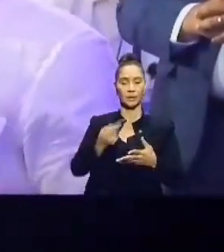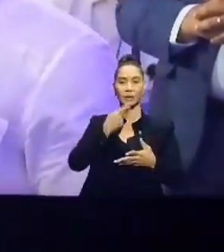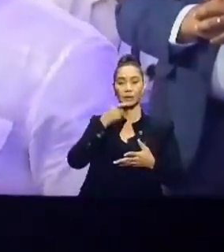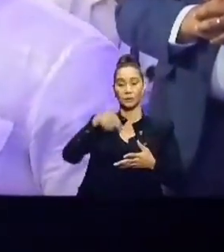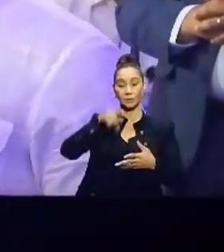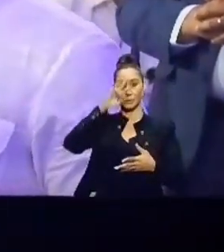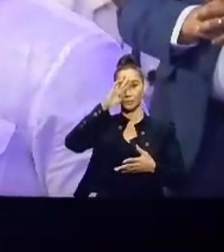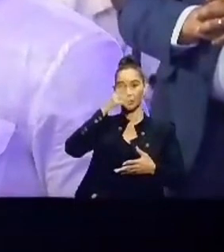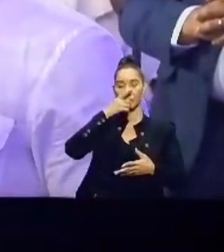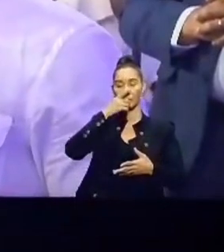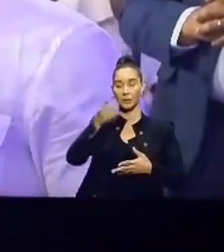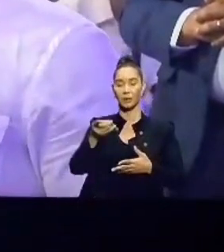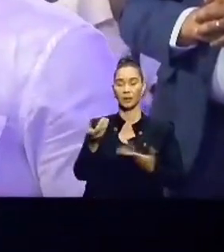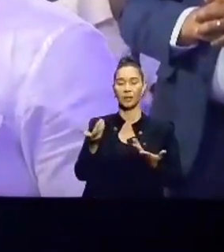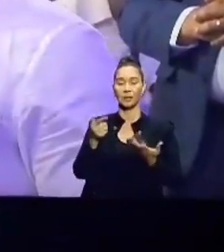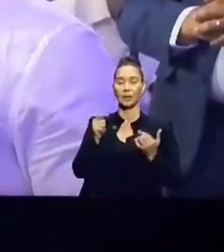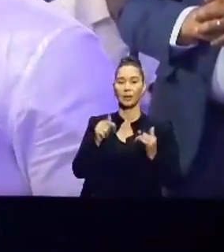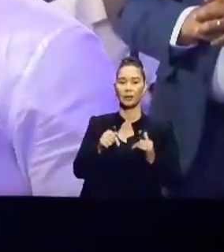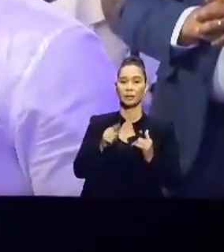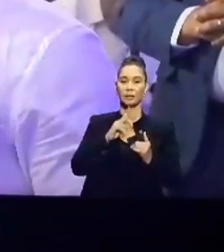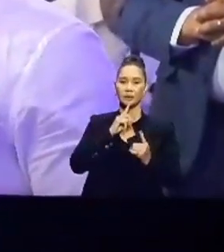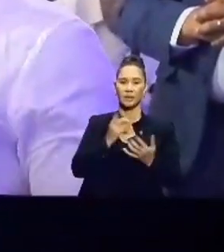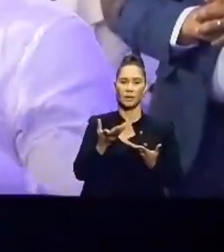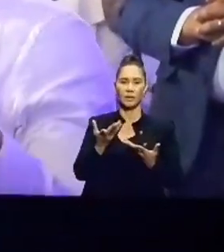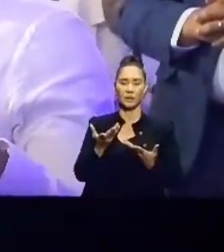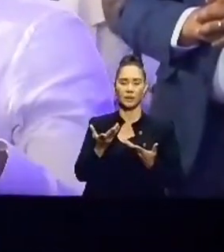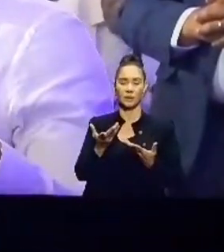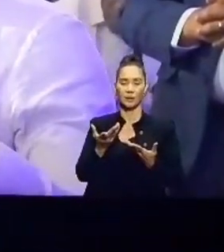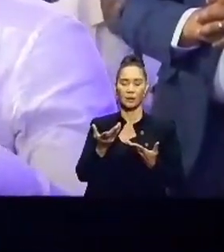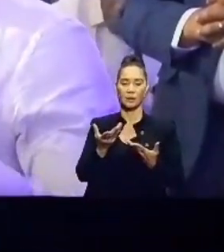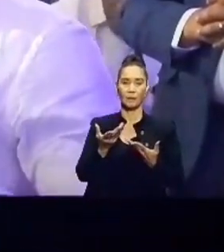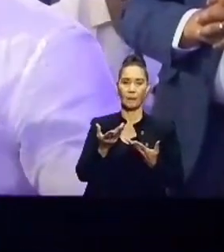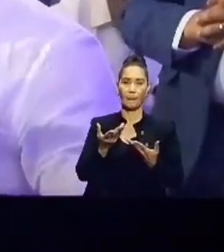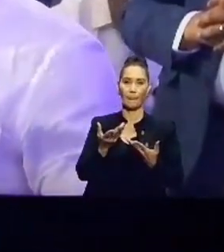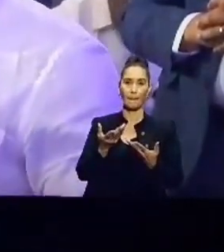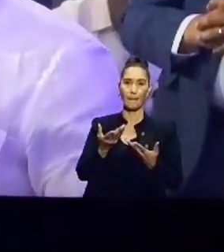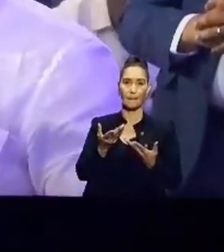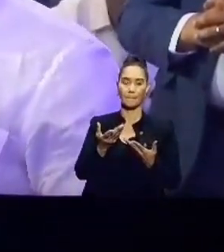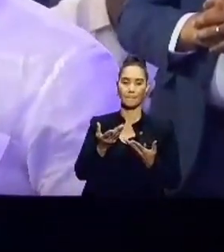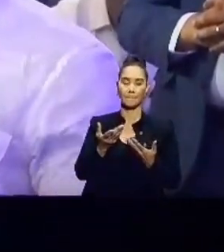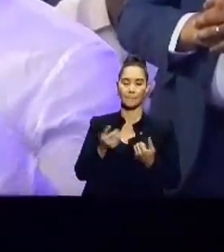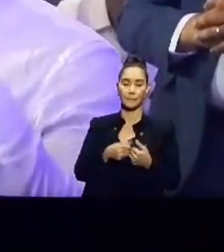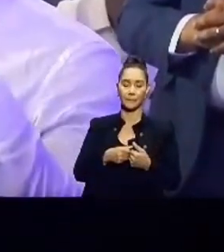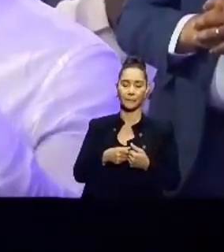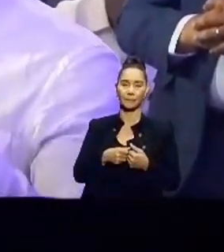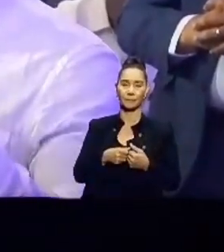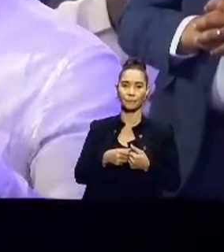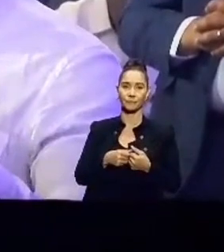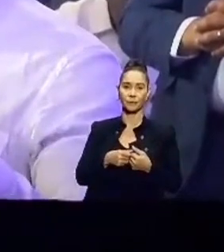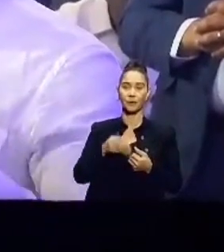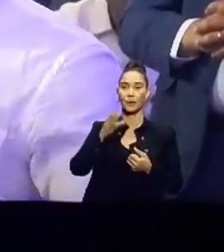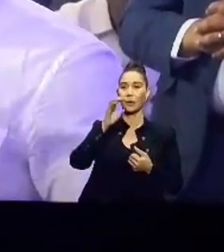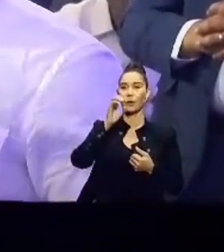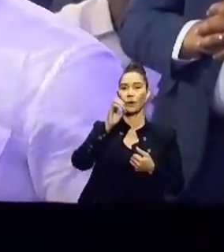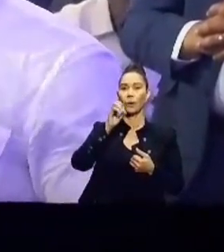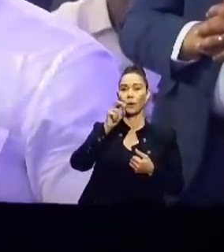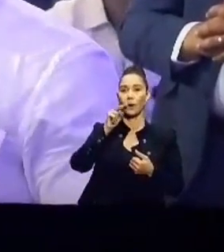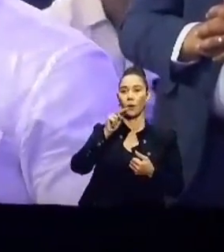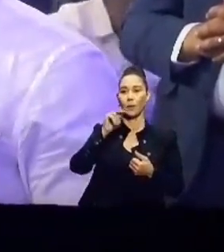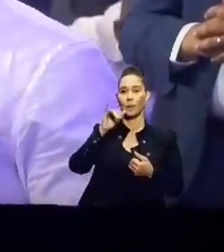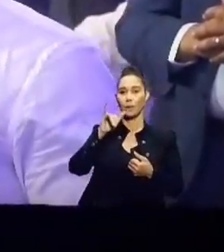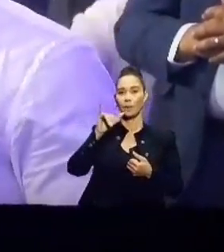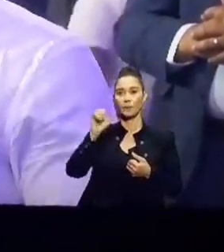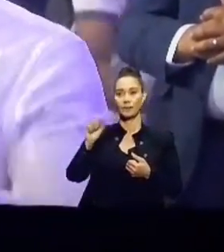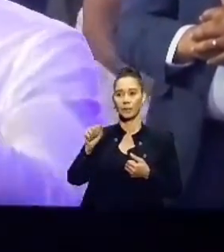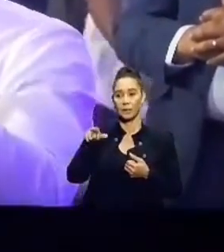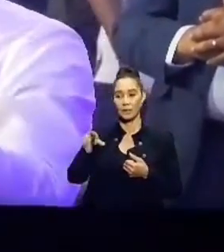que República Dominicana se ha convertido como un tráfico de lo que son los OVNI que visitan